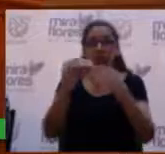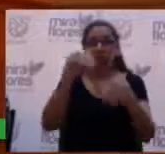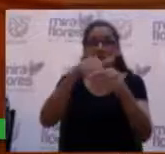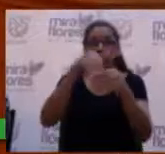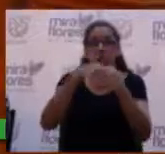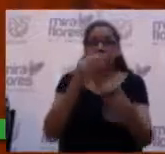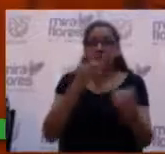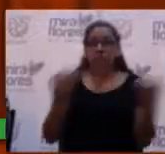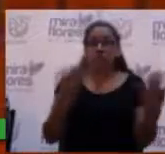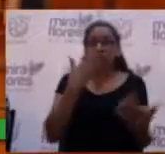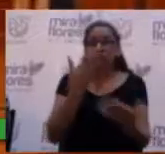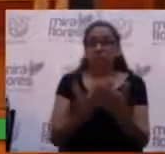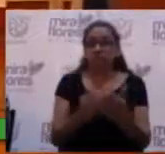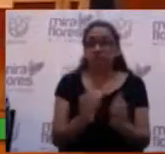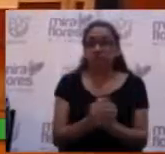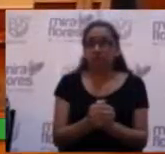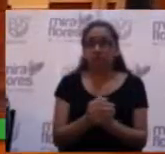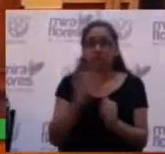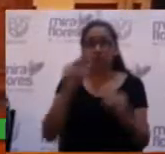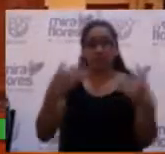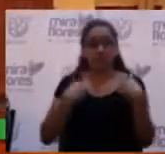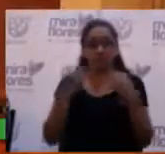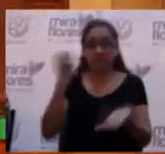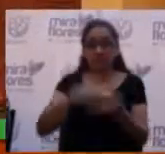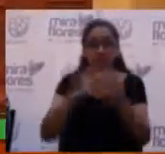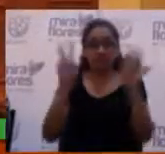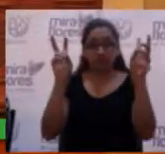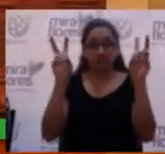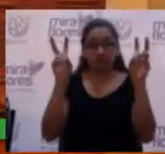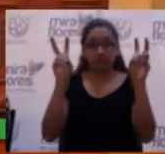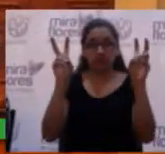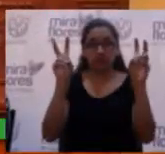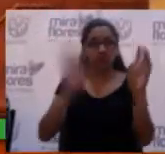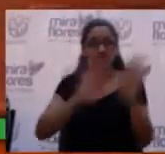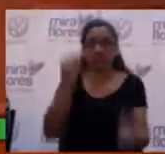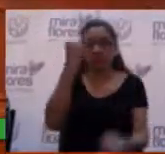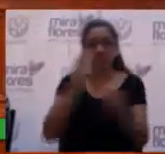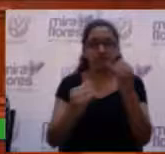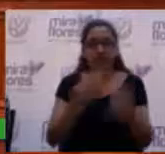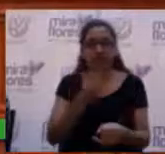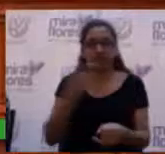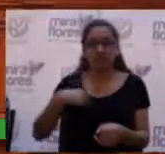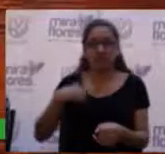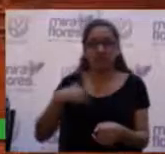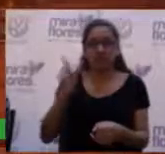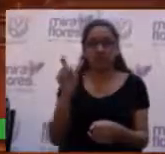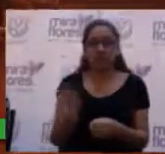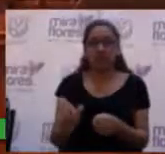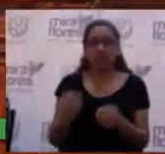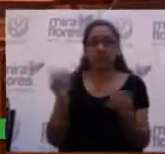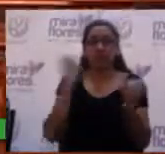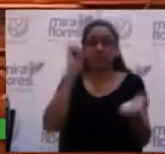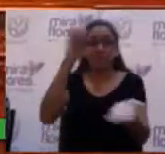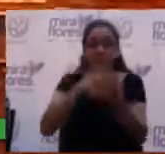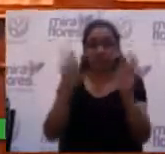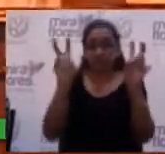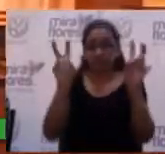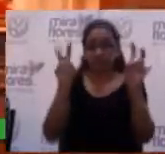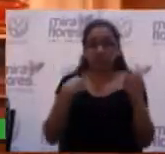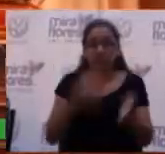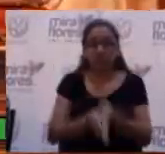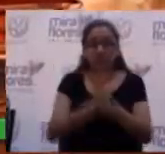Muchas gracias. No tenemos más temas que tratar, ¿verdad? Es todo, señor alcalde. No habiendo más temas que tratar, voy a pedirle